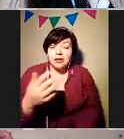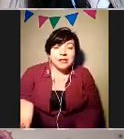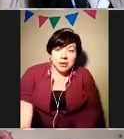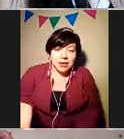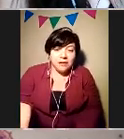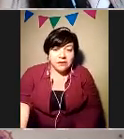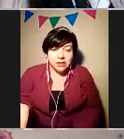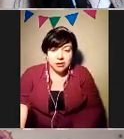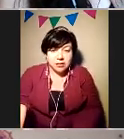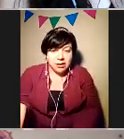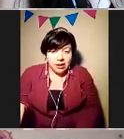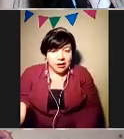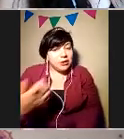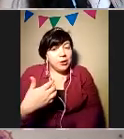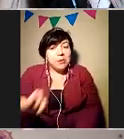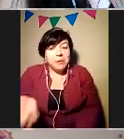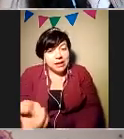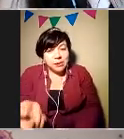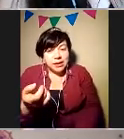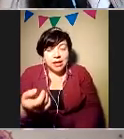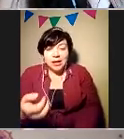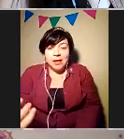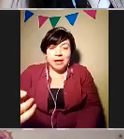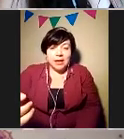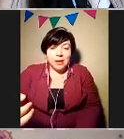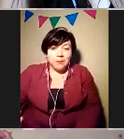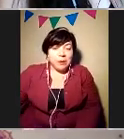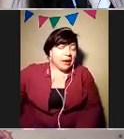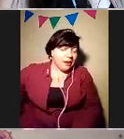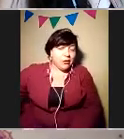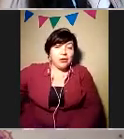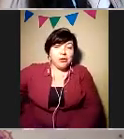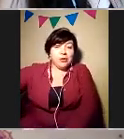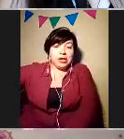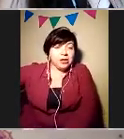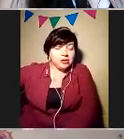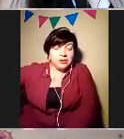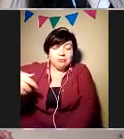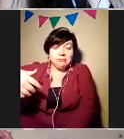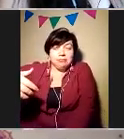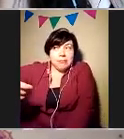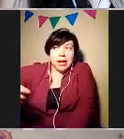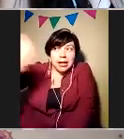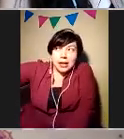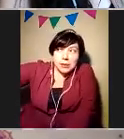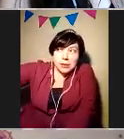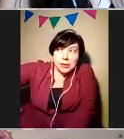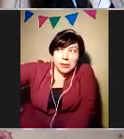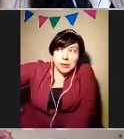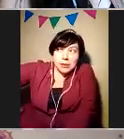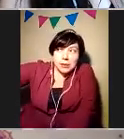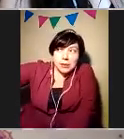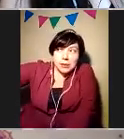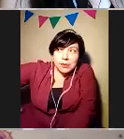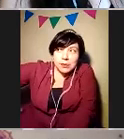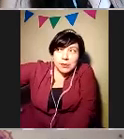nuestros abuelos hayan caído. Al contrario, a mí me pasa de repente que mi padre o tíos van a arreglar